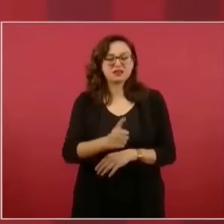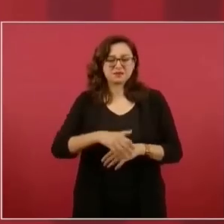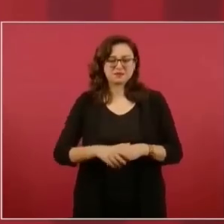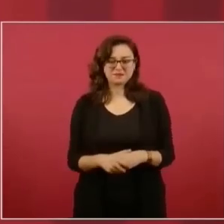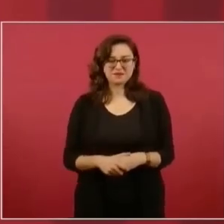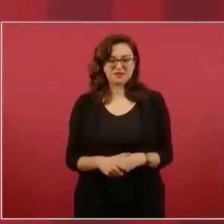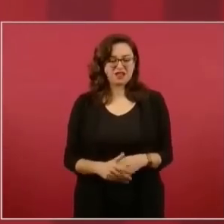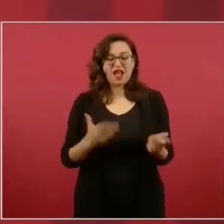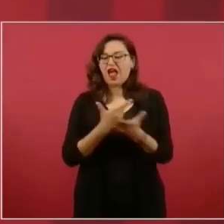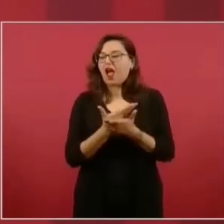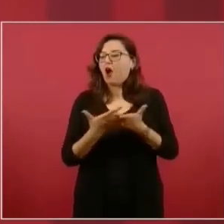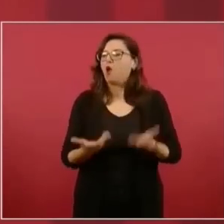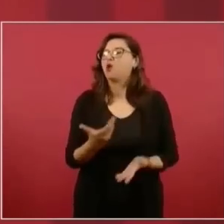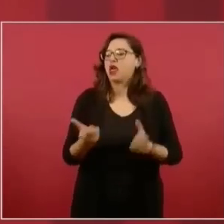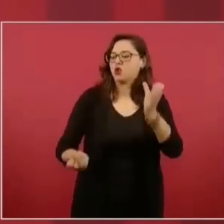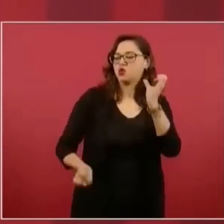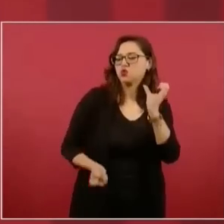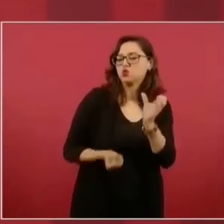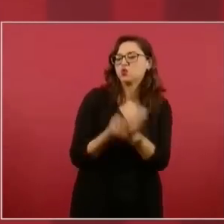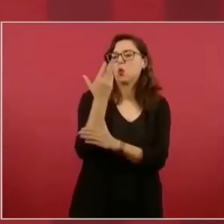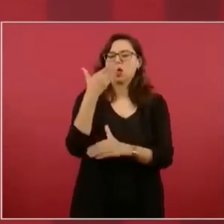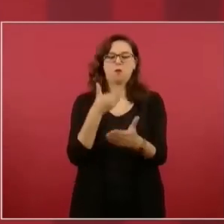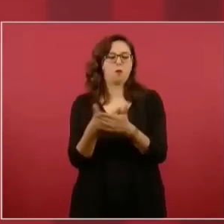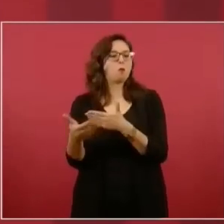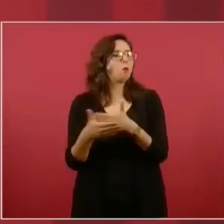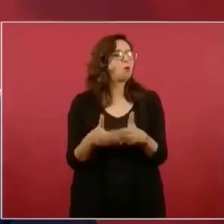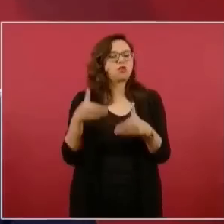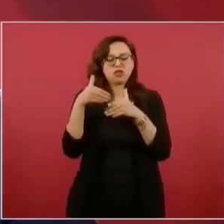porque ya no era el tiempo